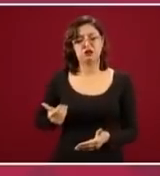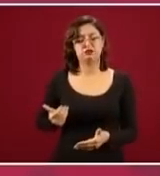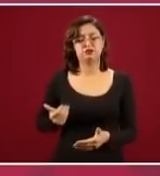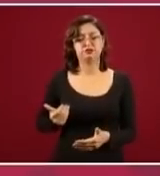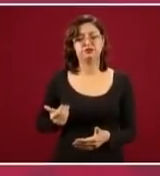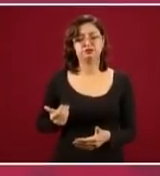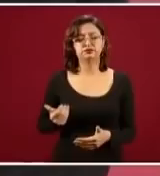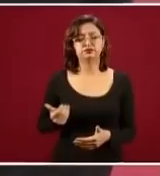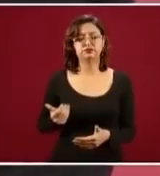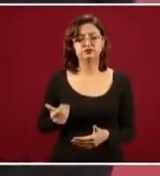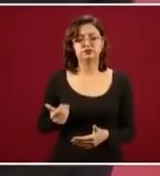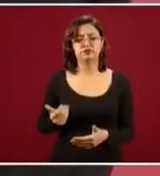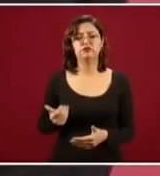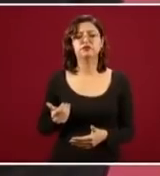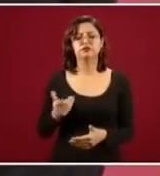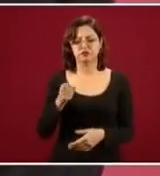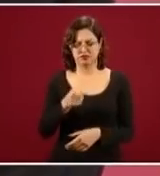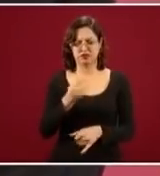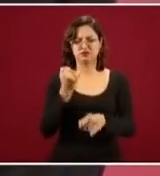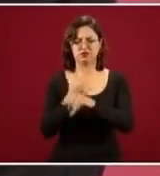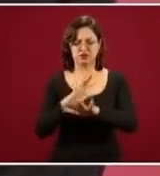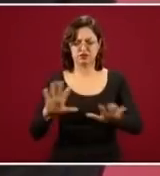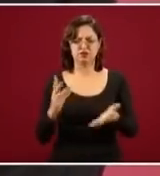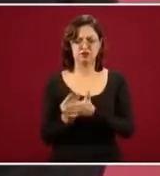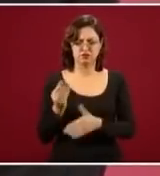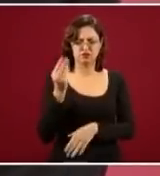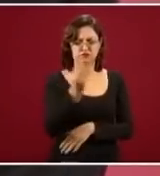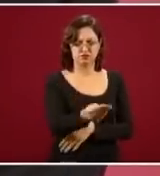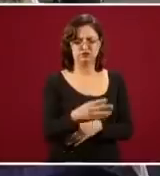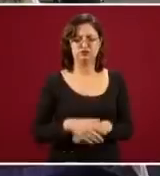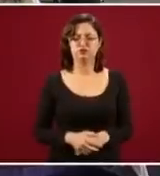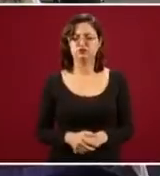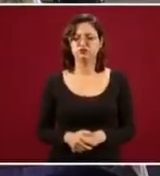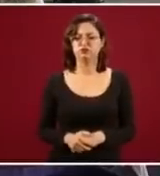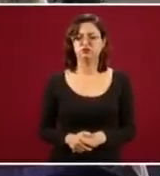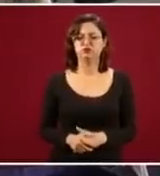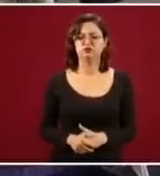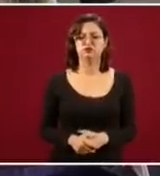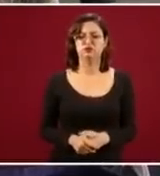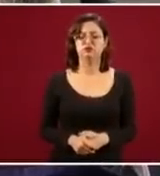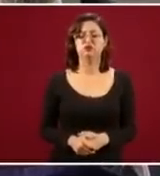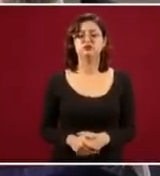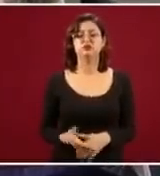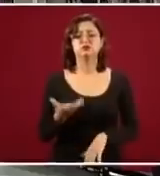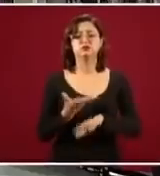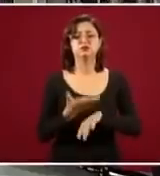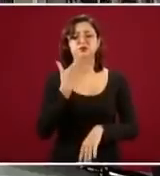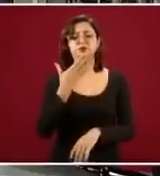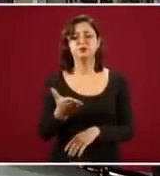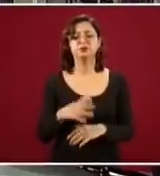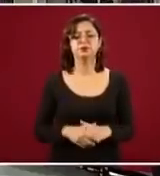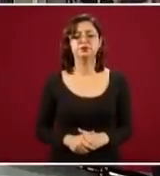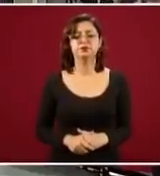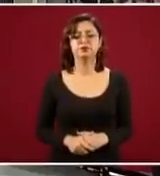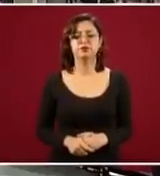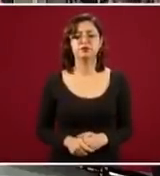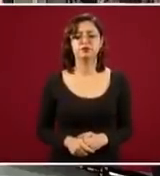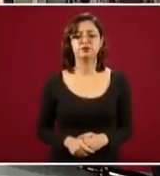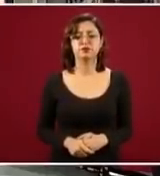que te dé un informe. ¿Sí? Gracias. Sí. Muy bien, nos vemos.